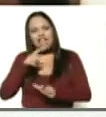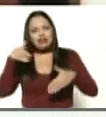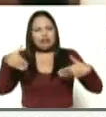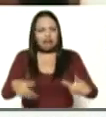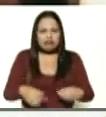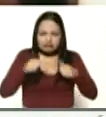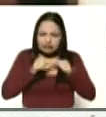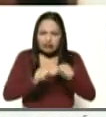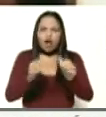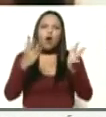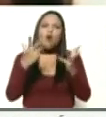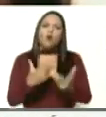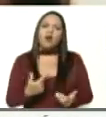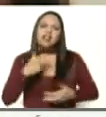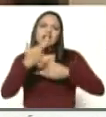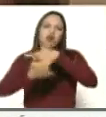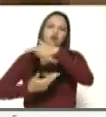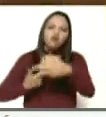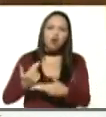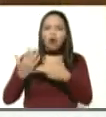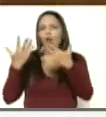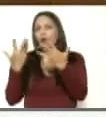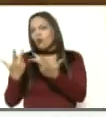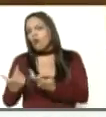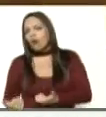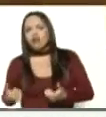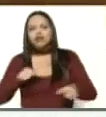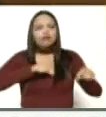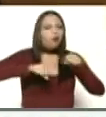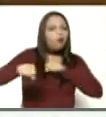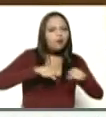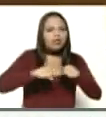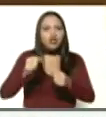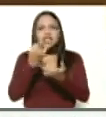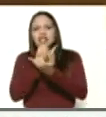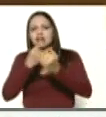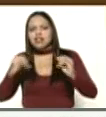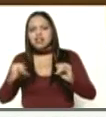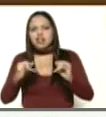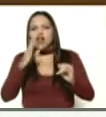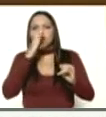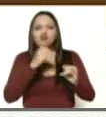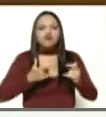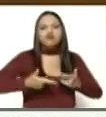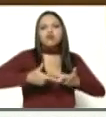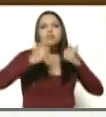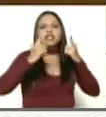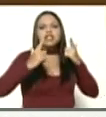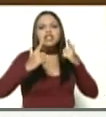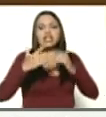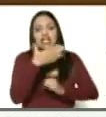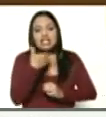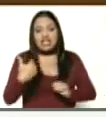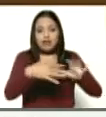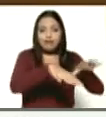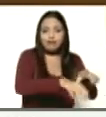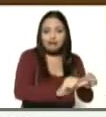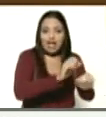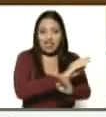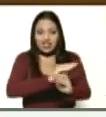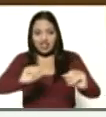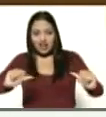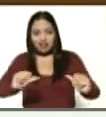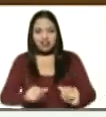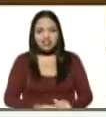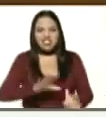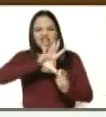cuántos alzamientos, cuántas rebeliones, cuántas acciones contra el que vino a ocupar nuestras tierras y